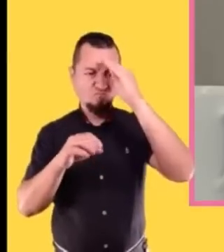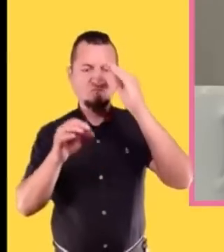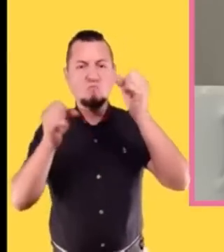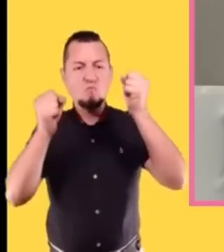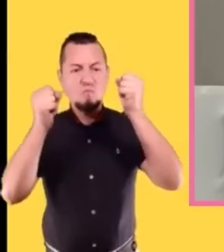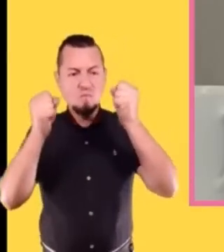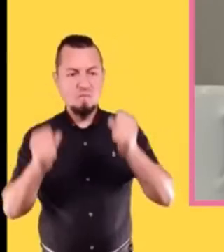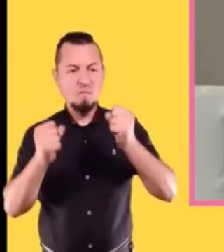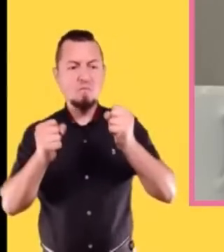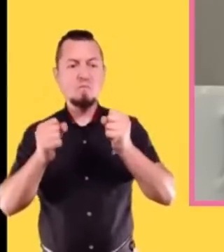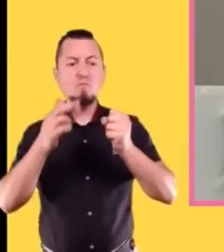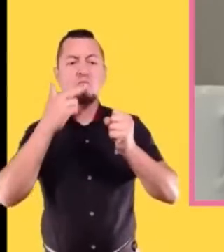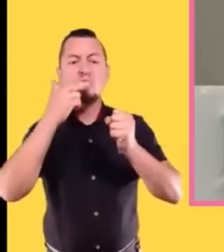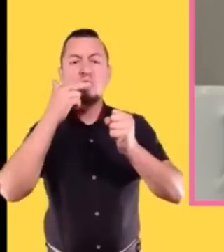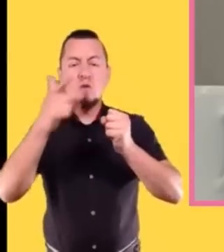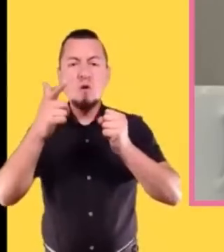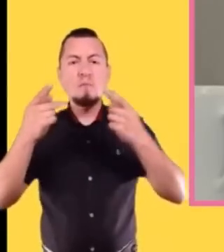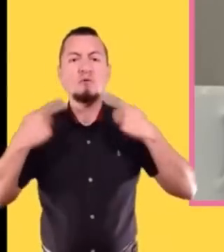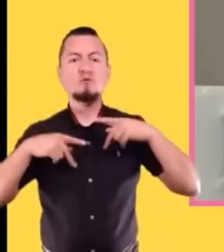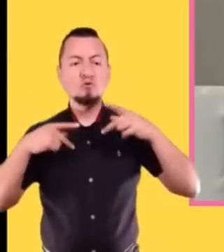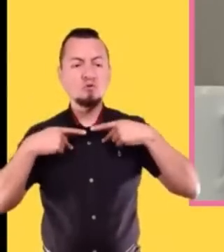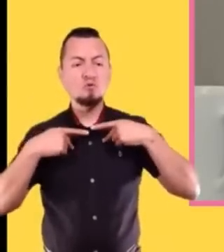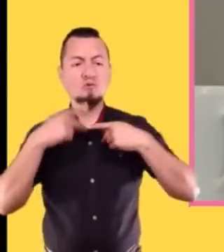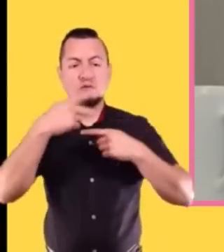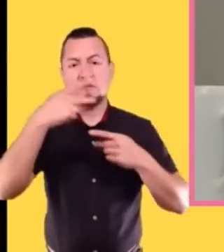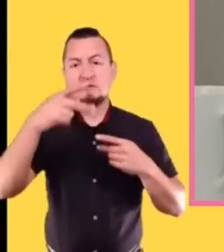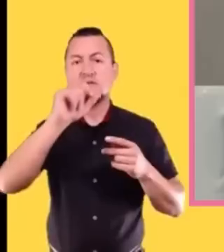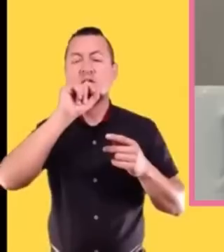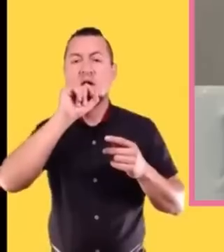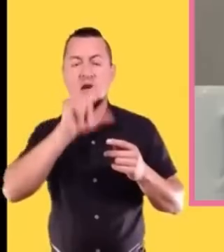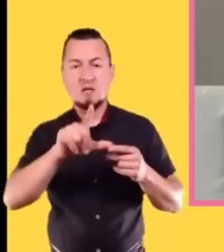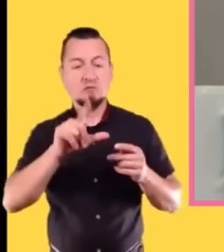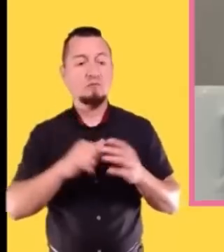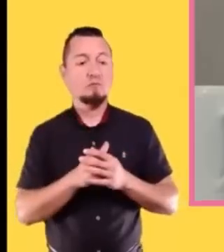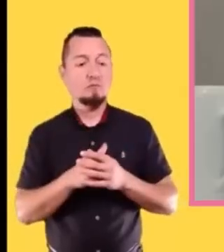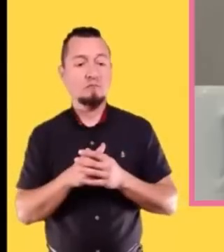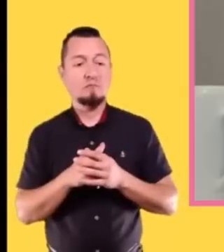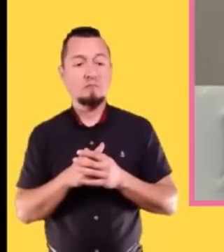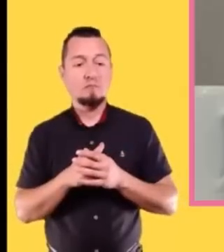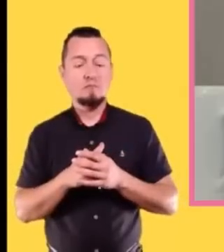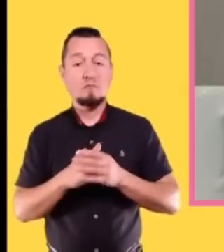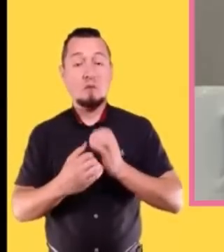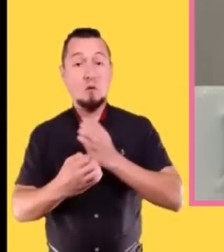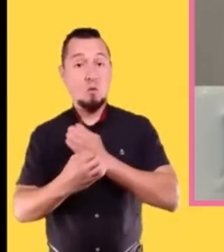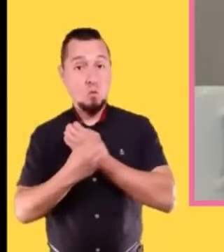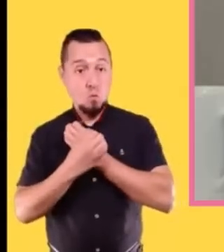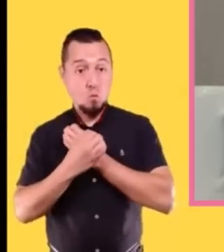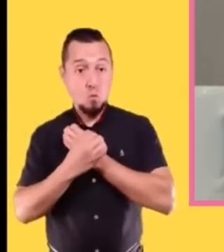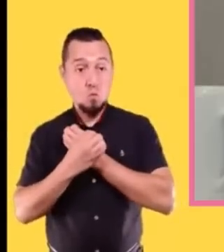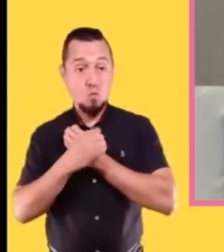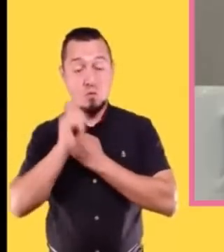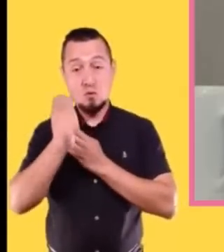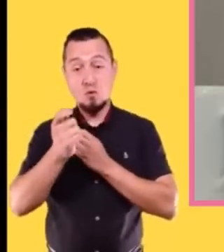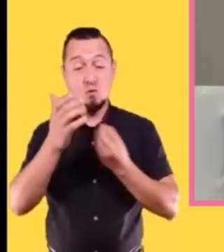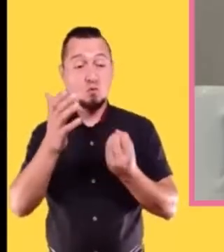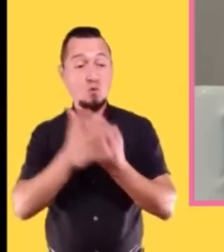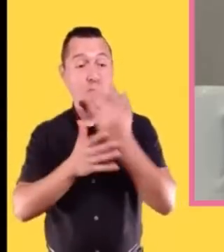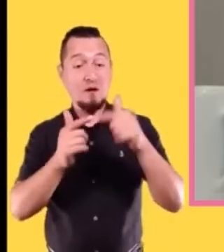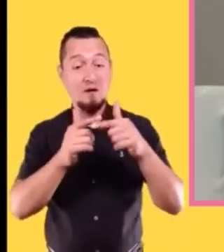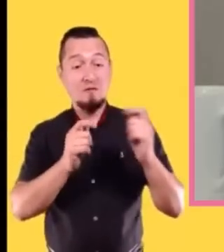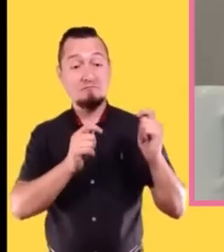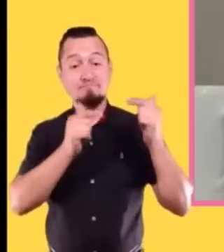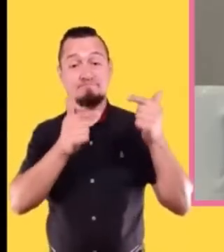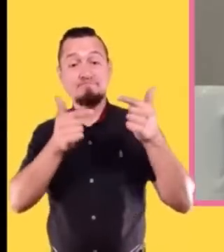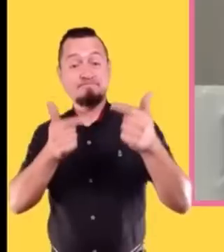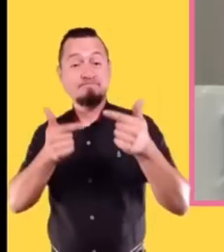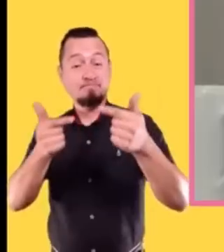a las y los jaliscienses de que la educación de las nuevas generaciones de